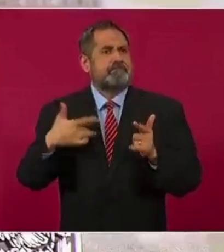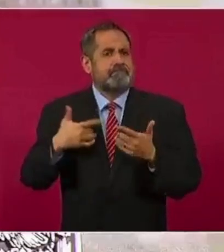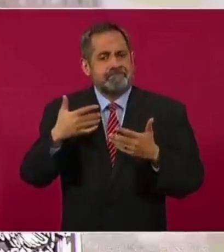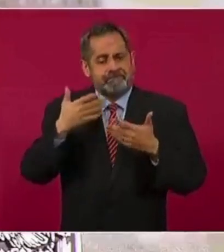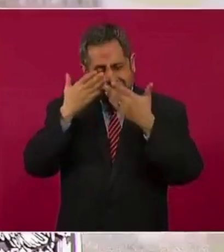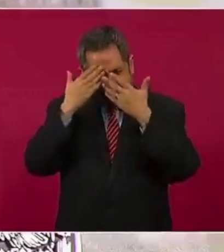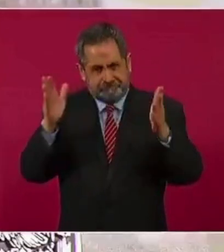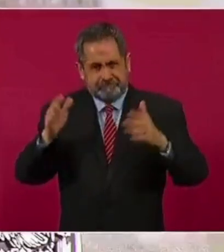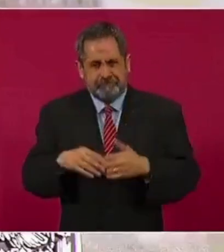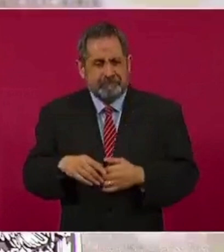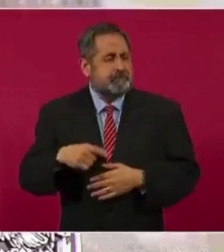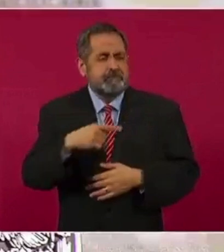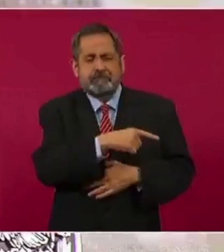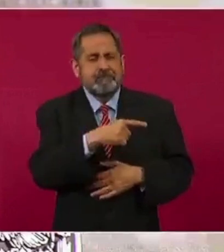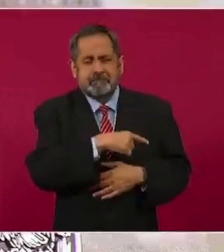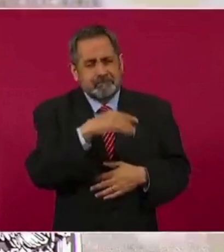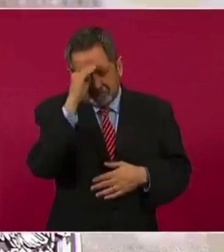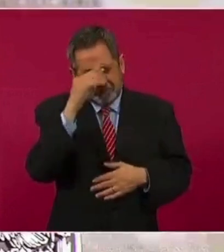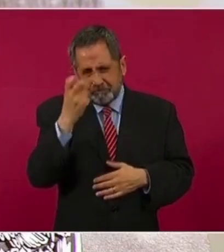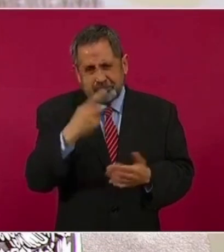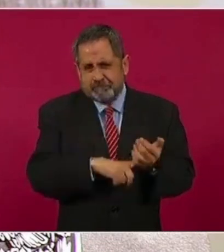que ellos no piensan así.